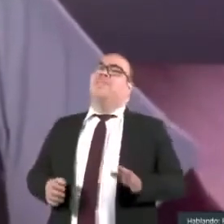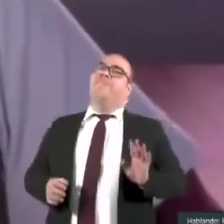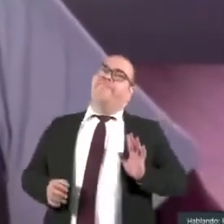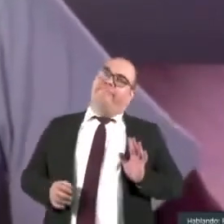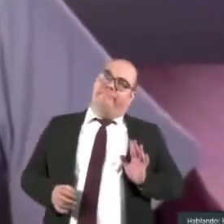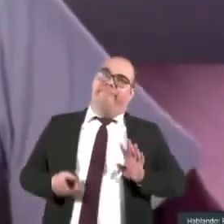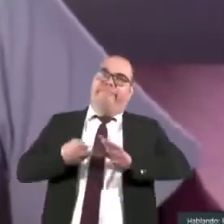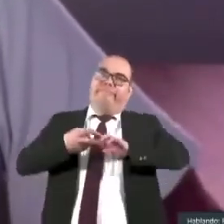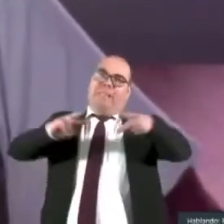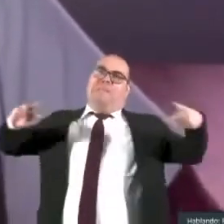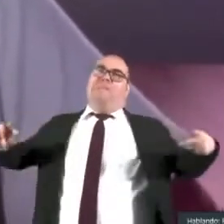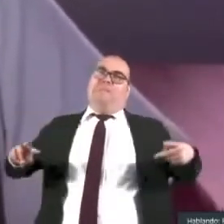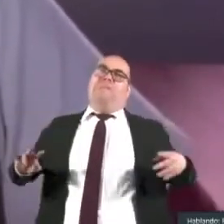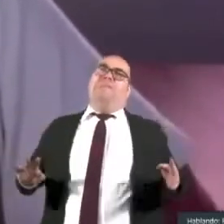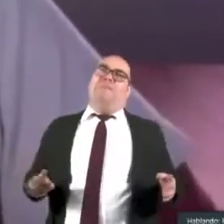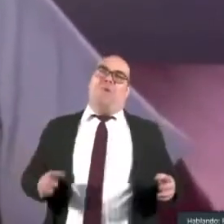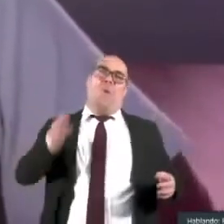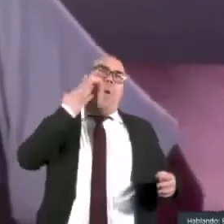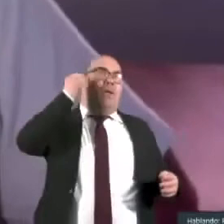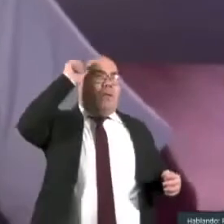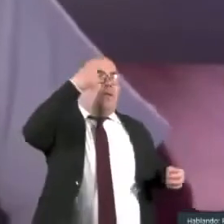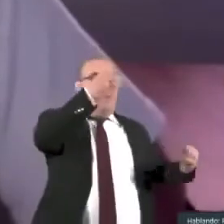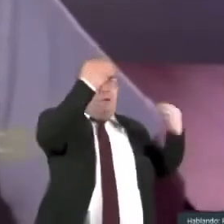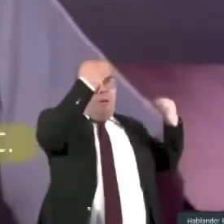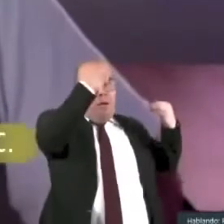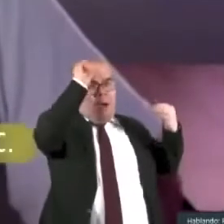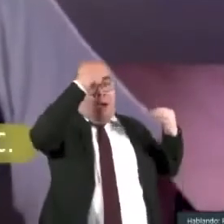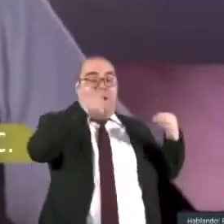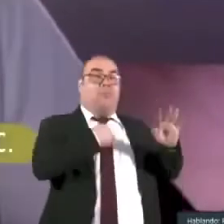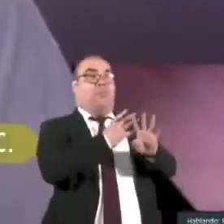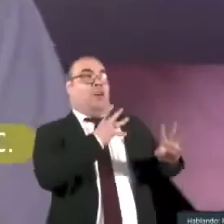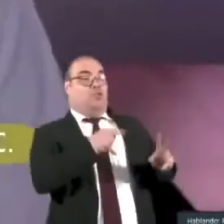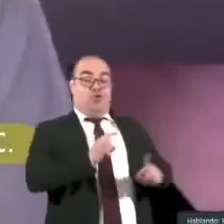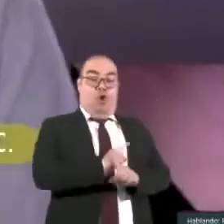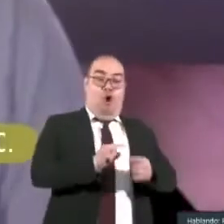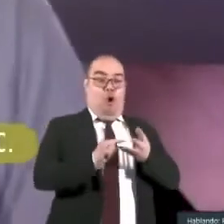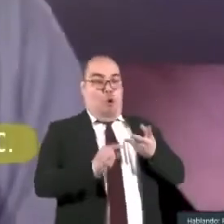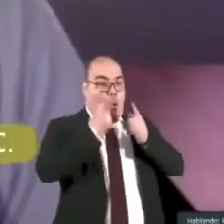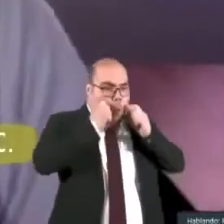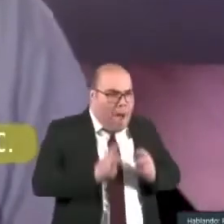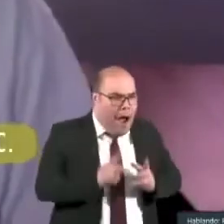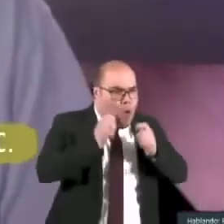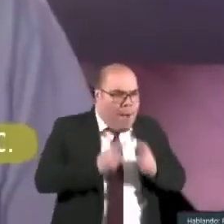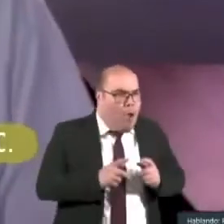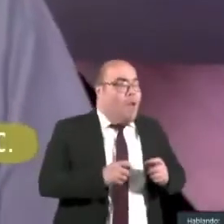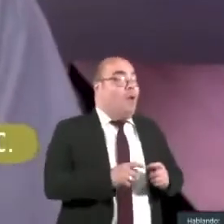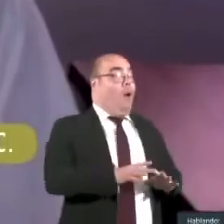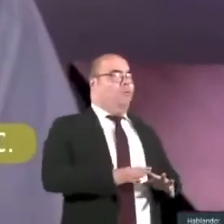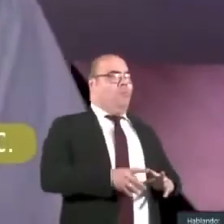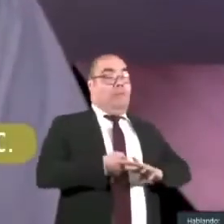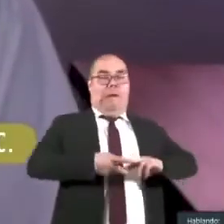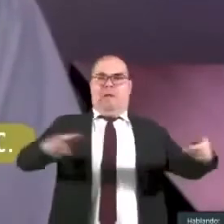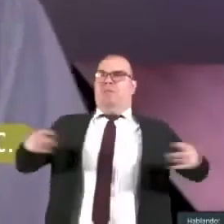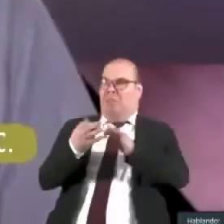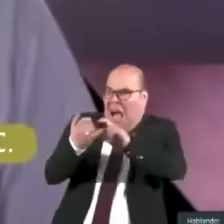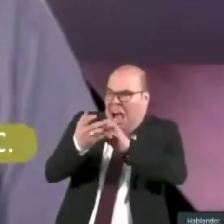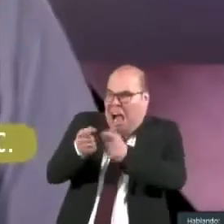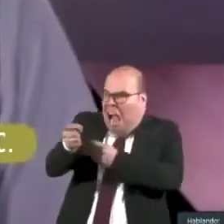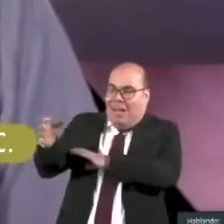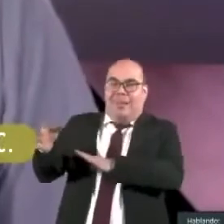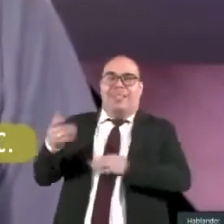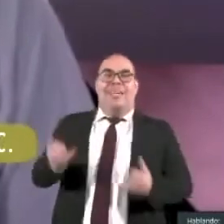que dejaron y que han dejado y hay profundas heridas en la sociedad colombiana.